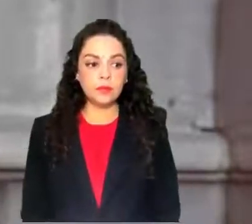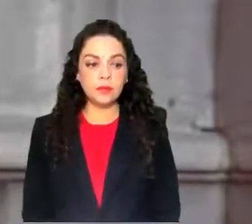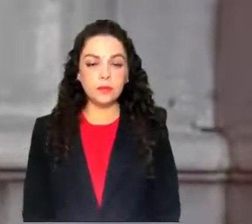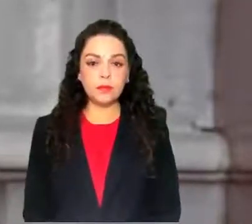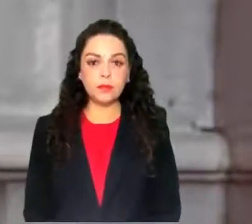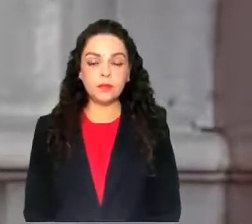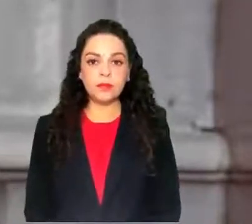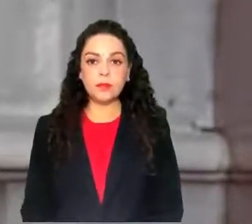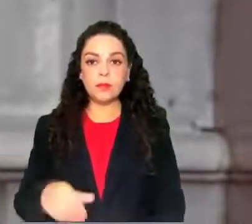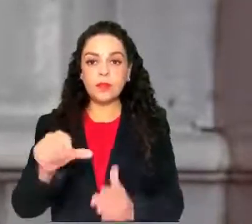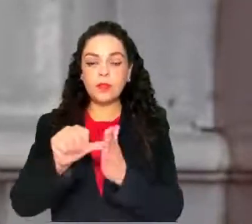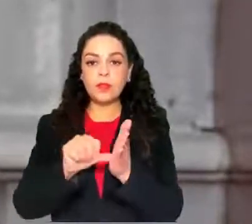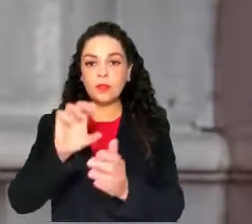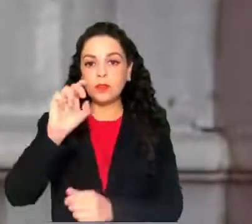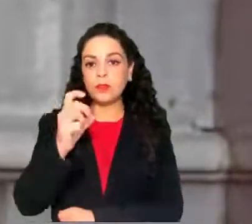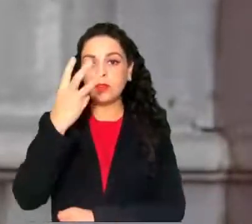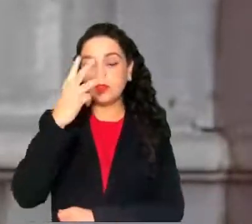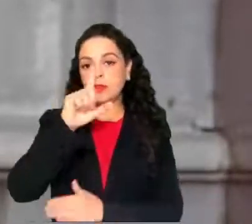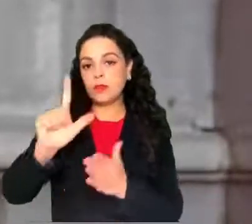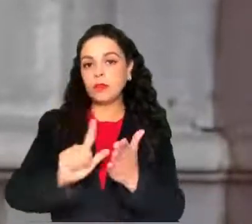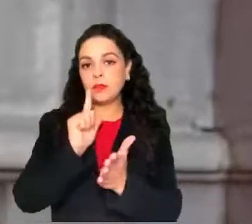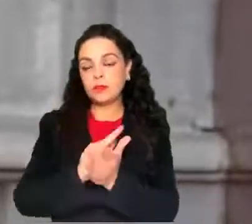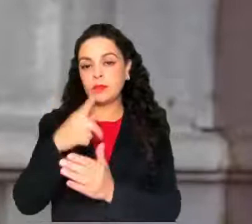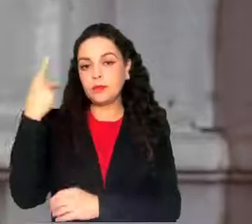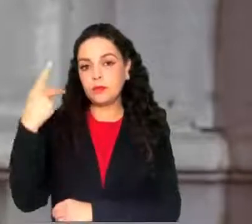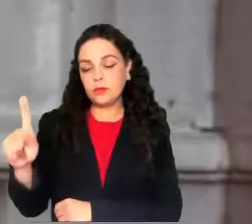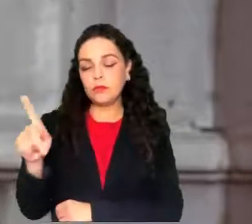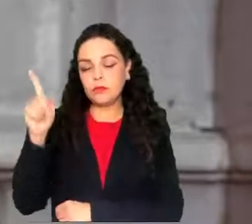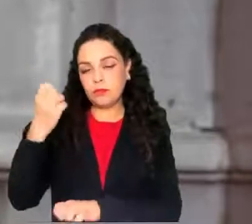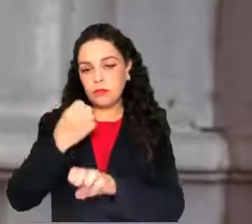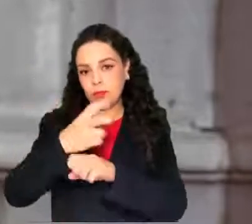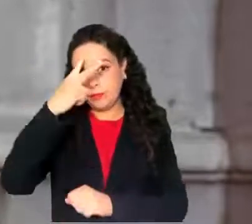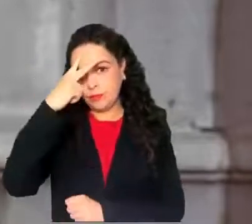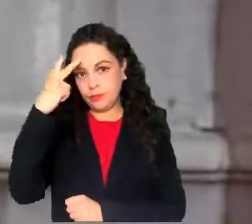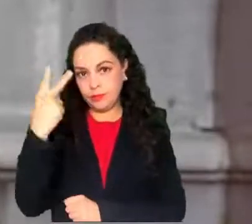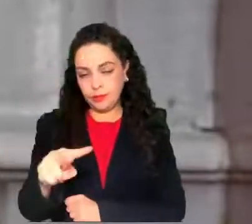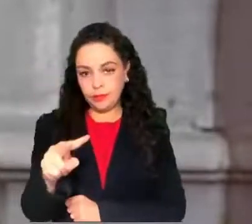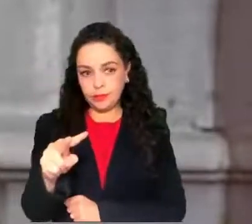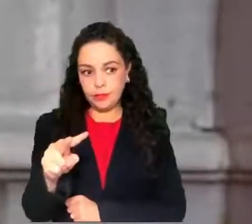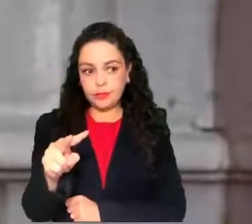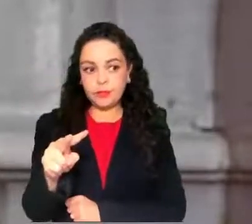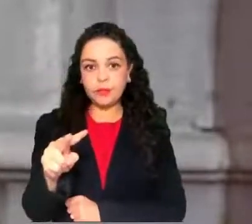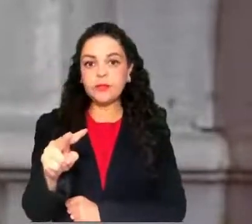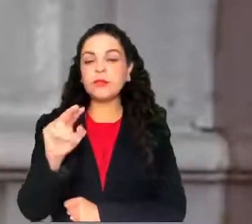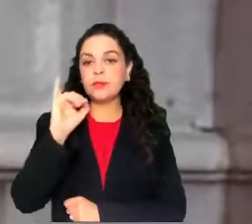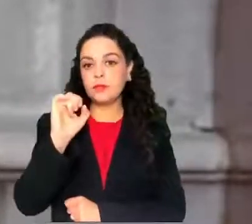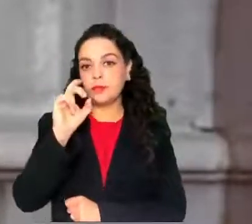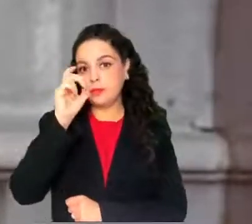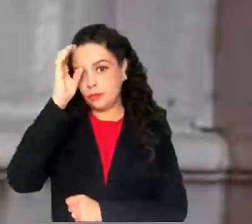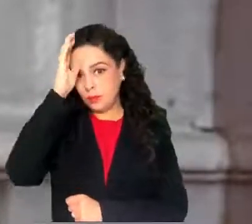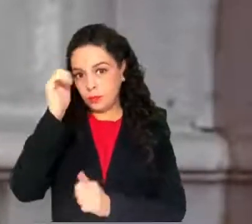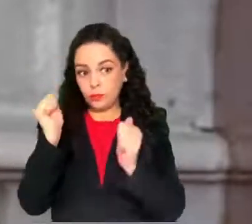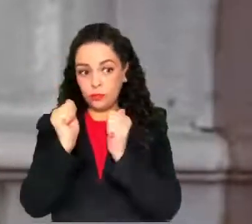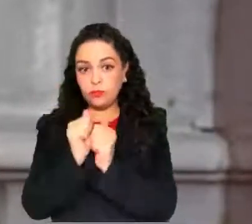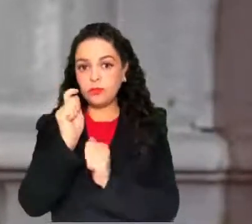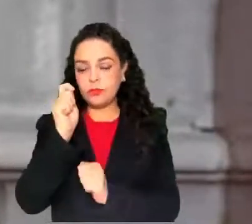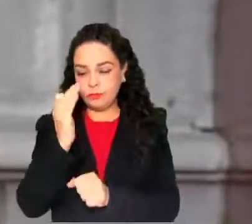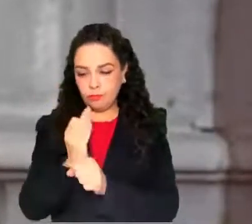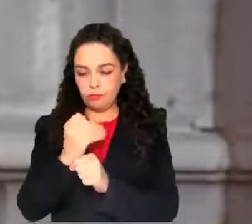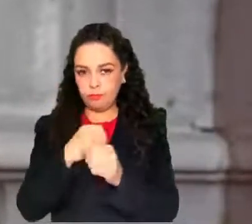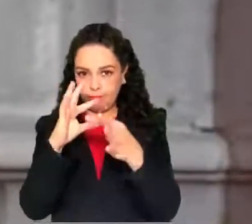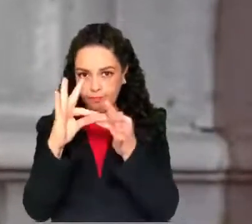del poder legislativo del estado libre y soberano de mexico de conformidad con la siguiente exposición de motivos